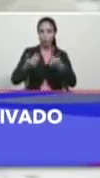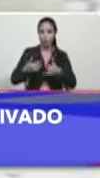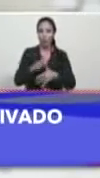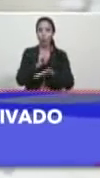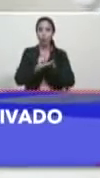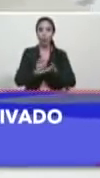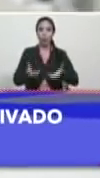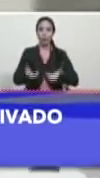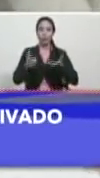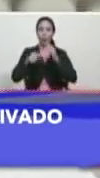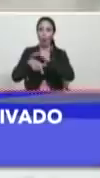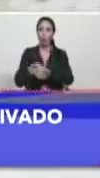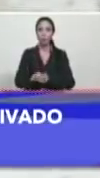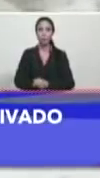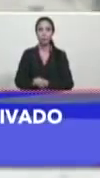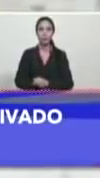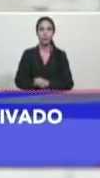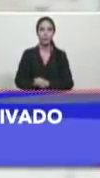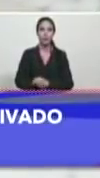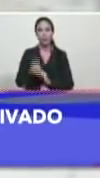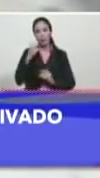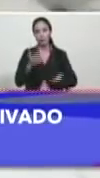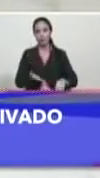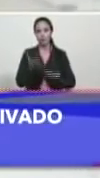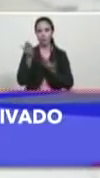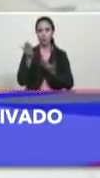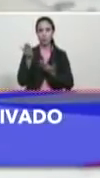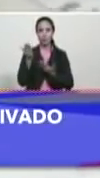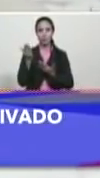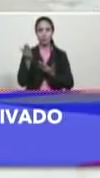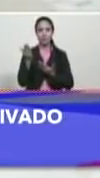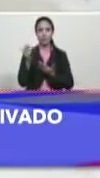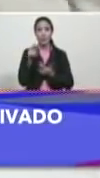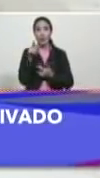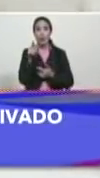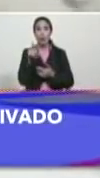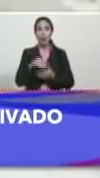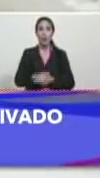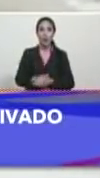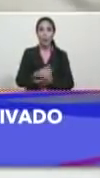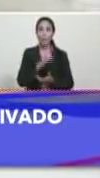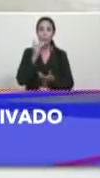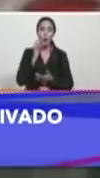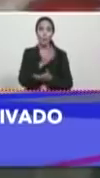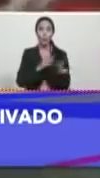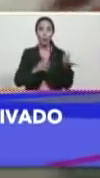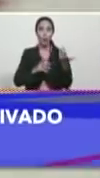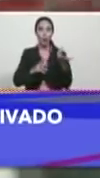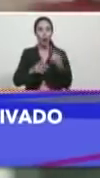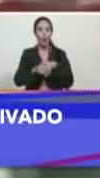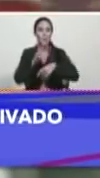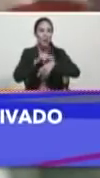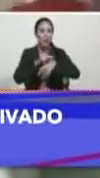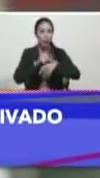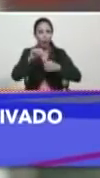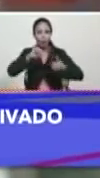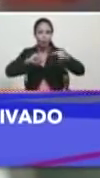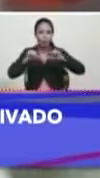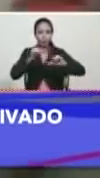recibiendo en el día de hoy, dentro de los cuales tenemos medicamentos como es la cloroquina, utilizada en el programa